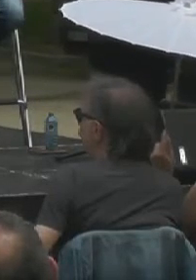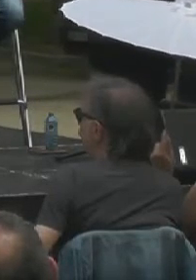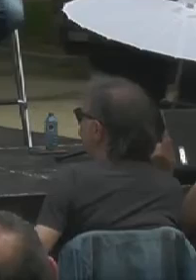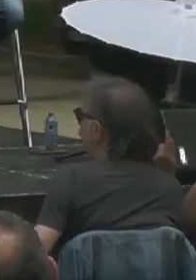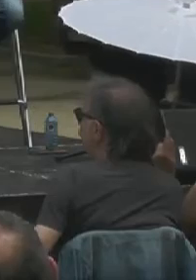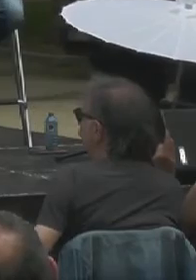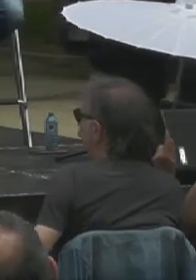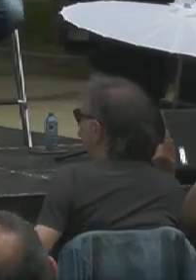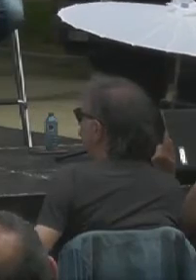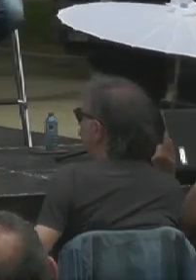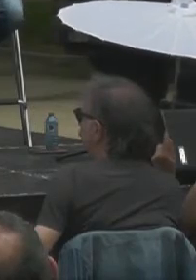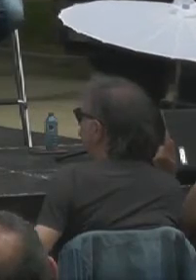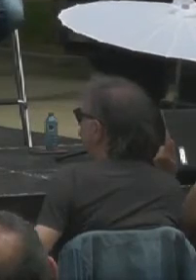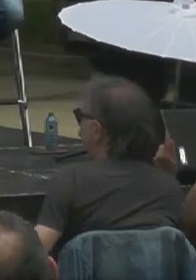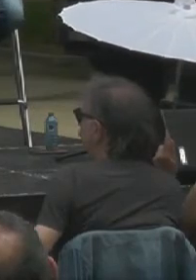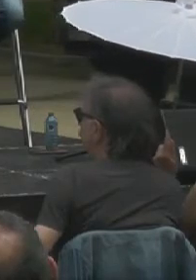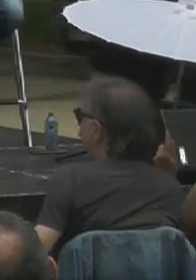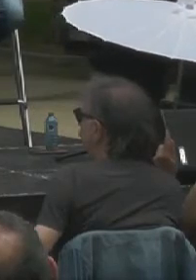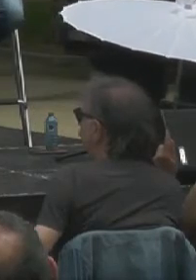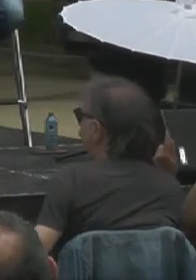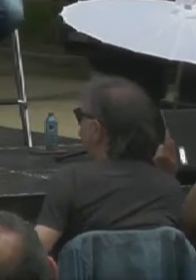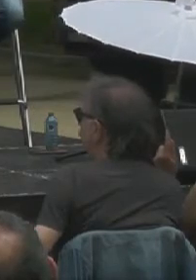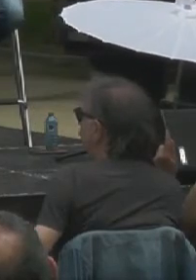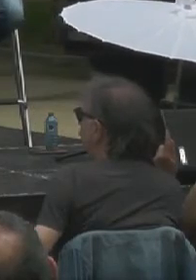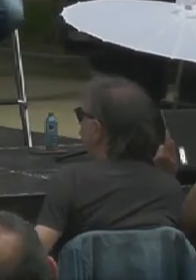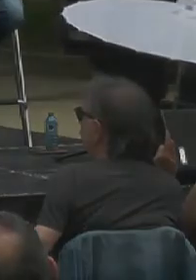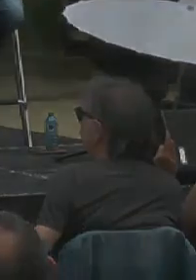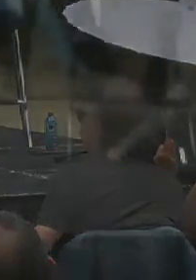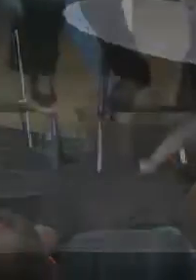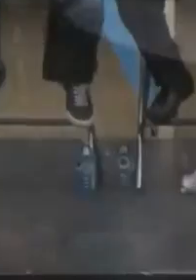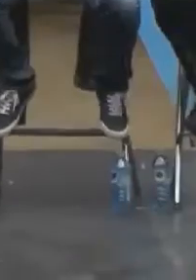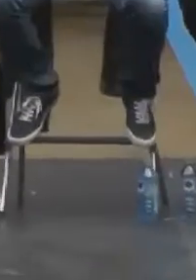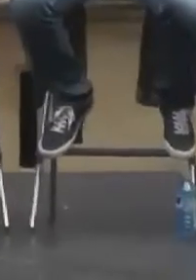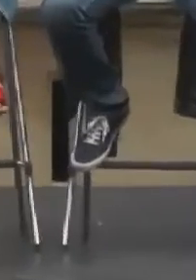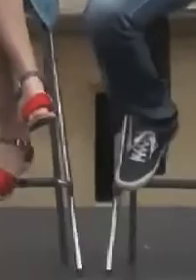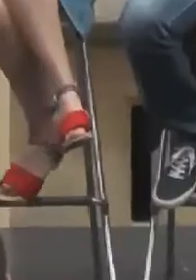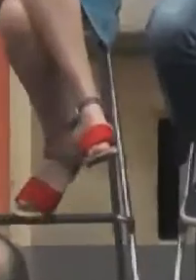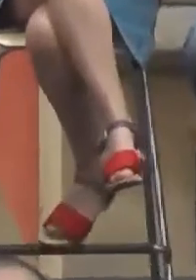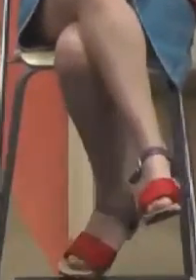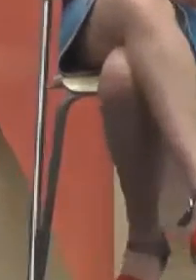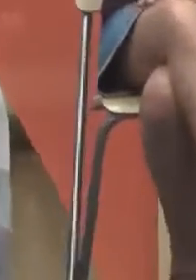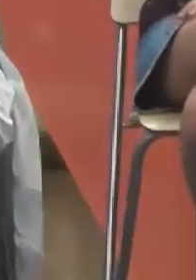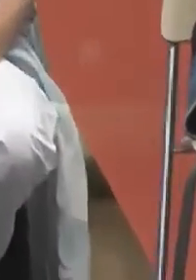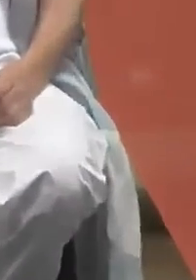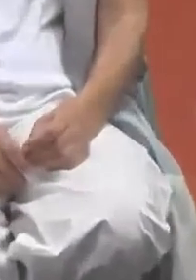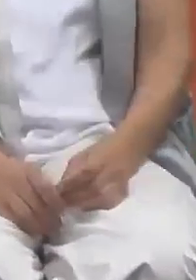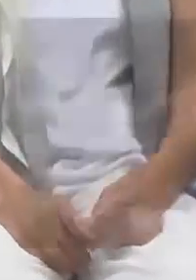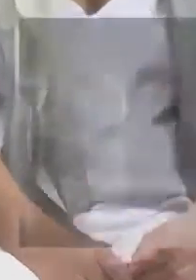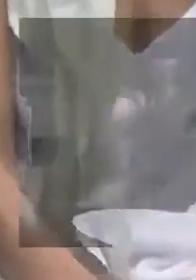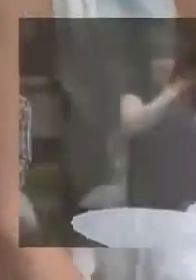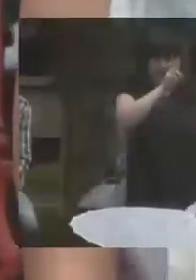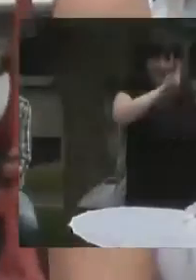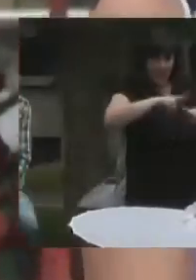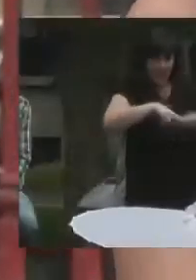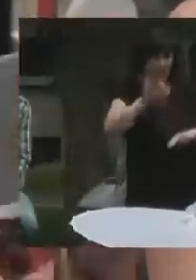Gürtel, Portaula, Púnica, Imelsa, Nos, Palmarena, ou Bankia, ou as preferentes, ou as tarxetas Black, ou ímonos